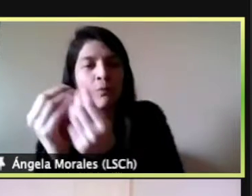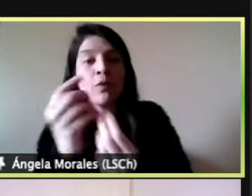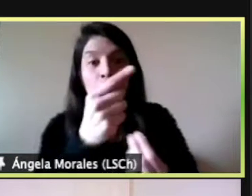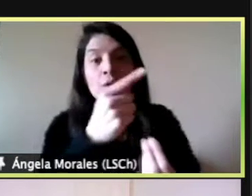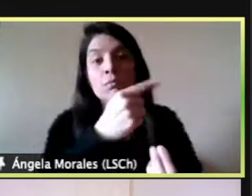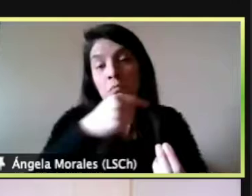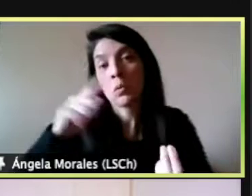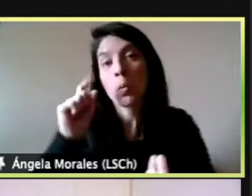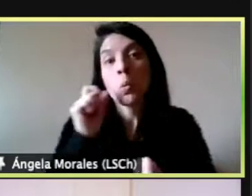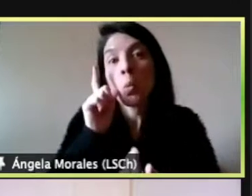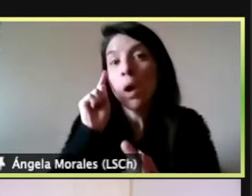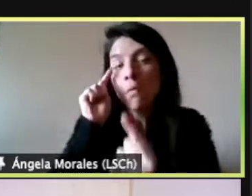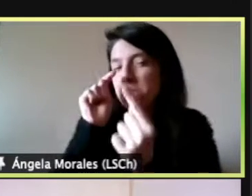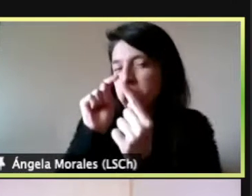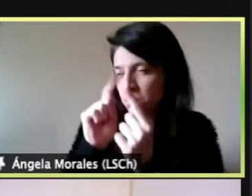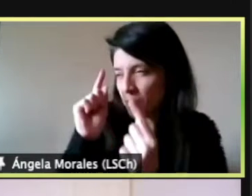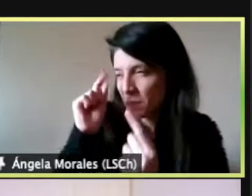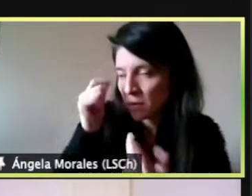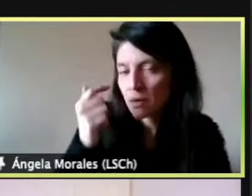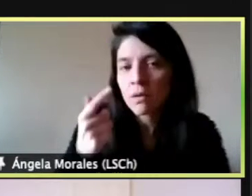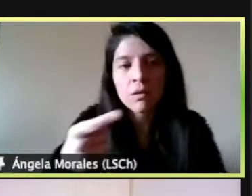ir automatizando esto